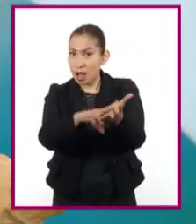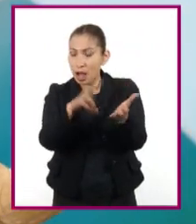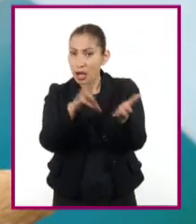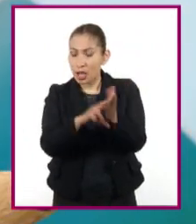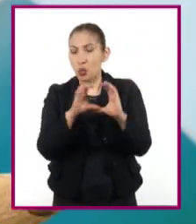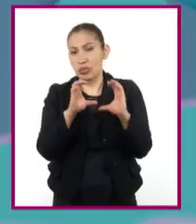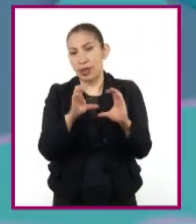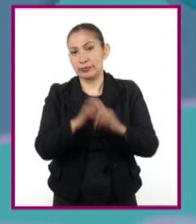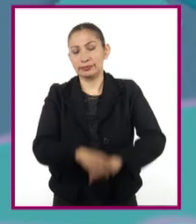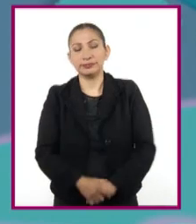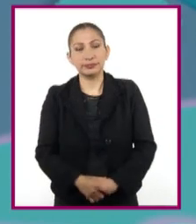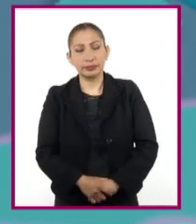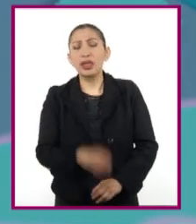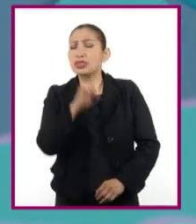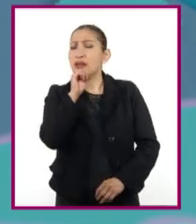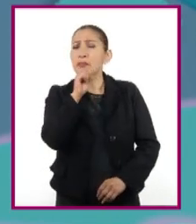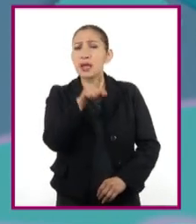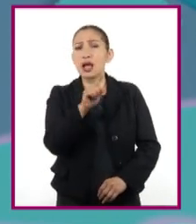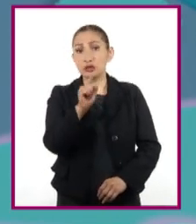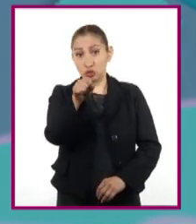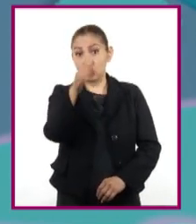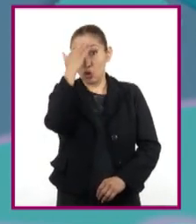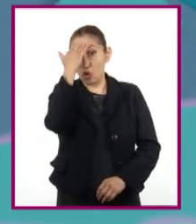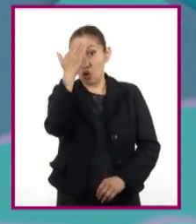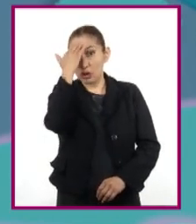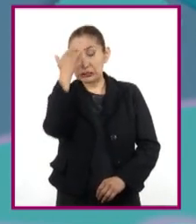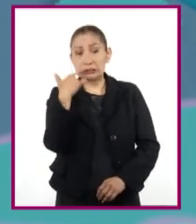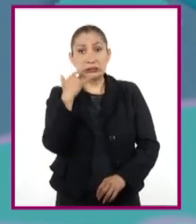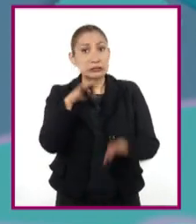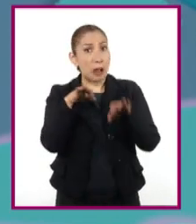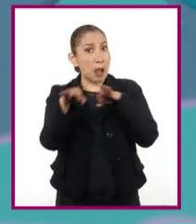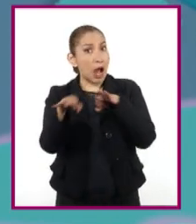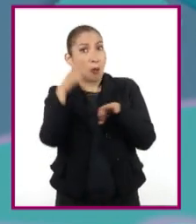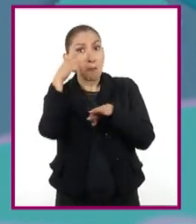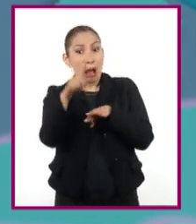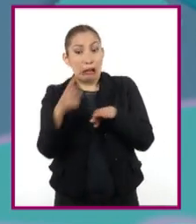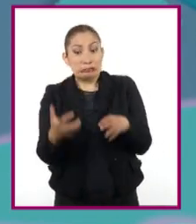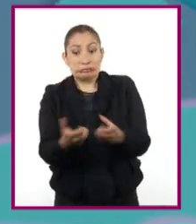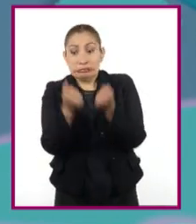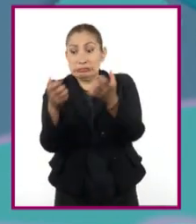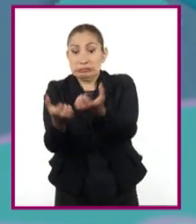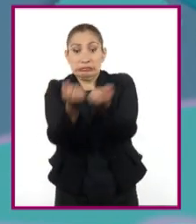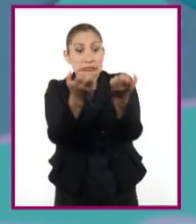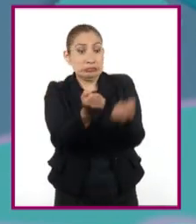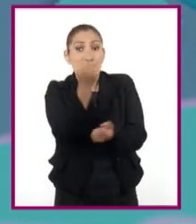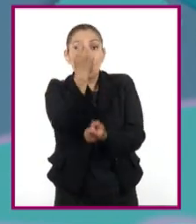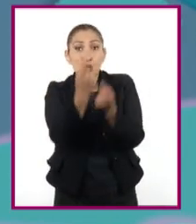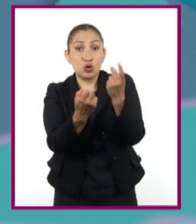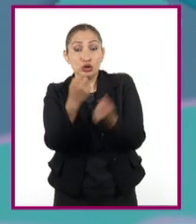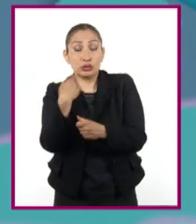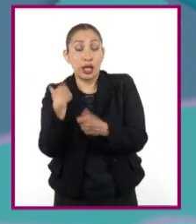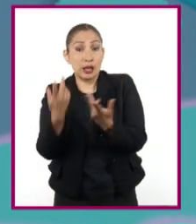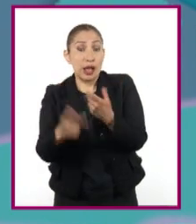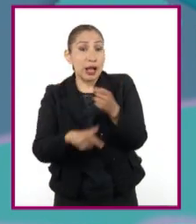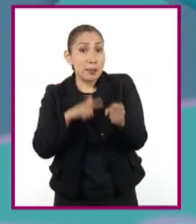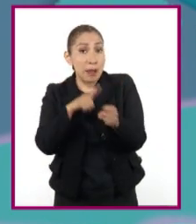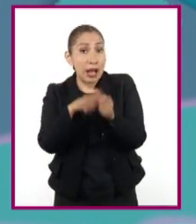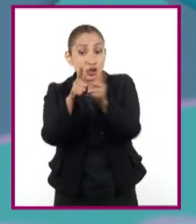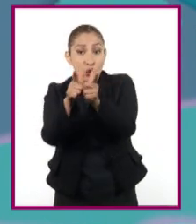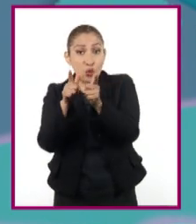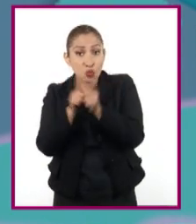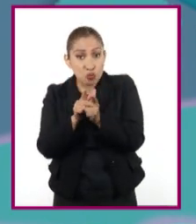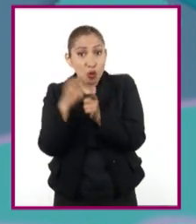y cuidarlas. Además, conocieron los esfuerzos que se hacen para recuperar las especies amenazadas. Son